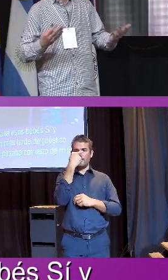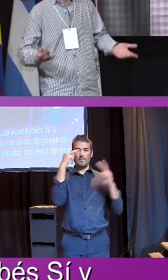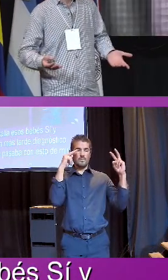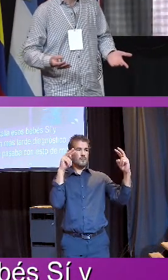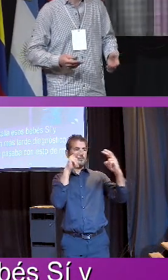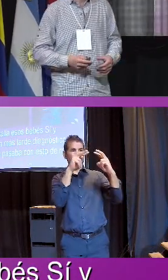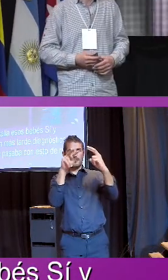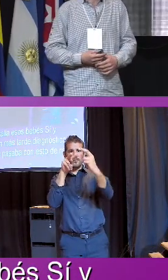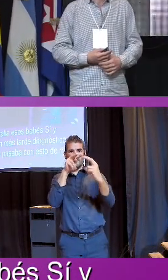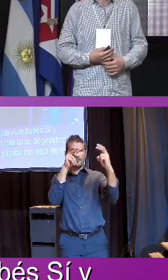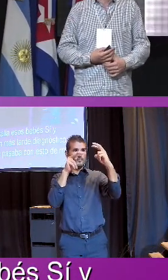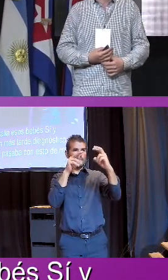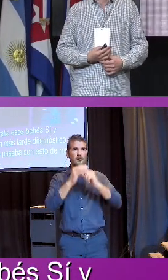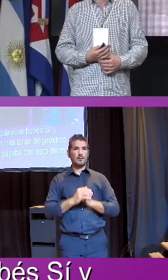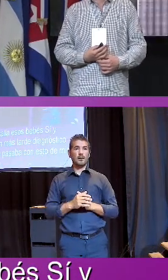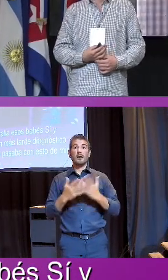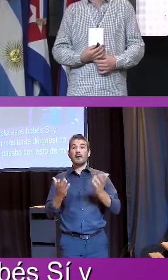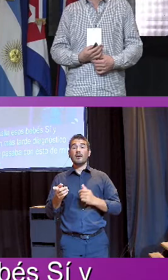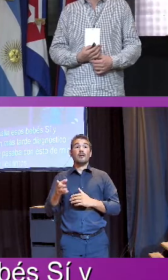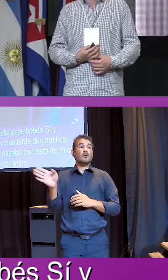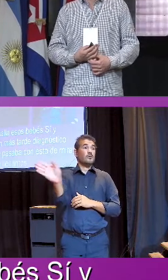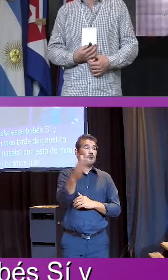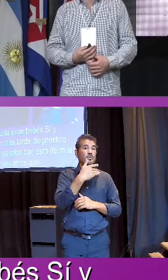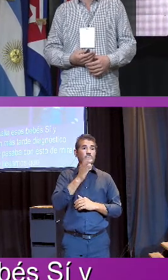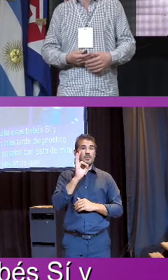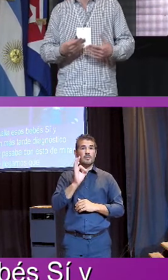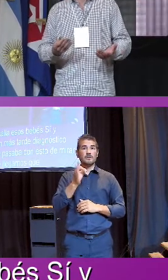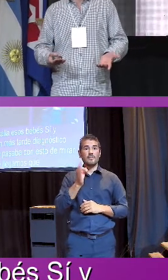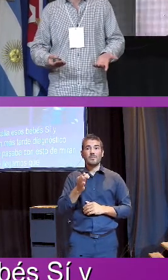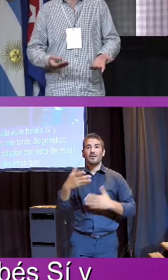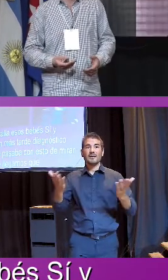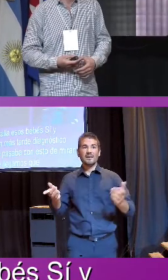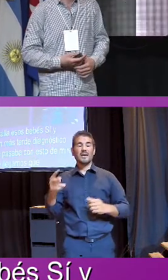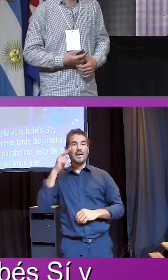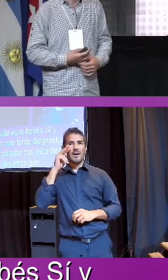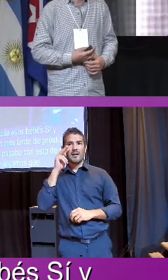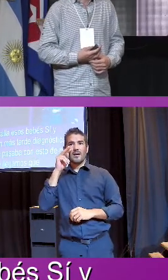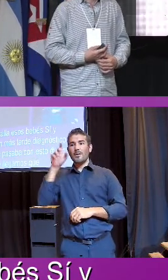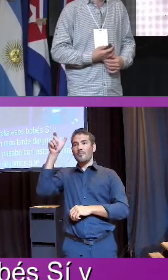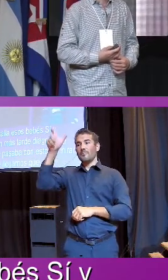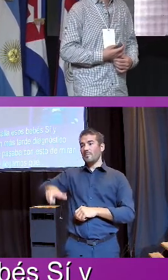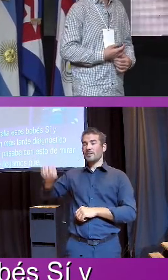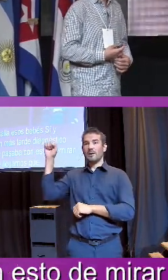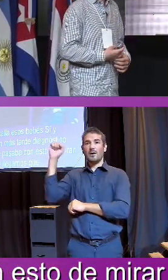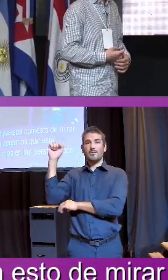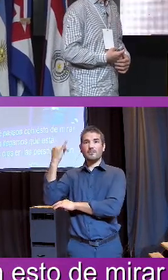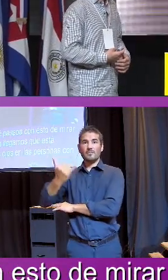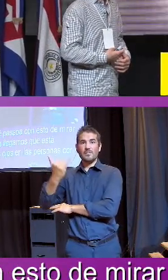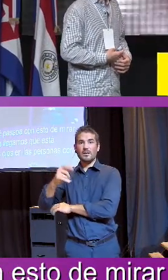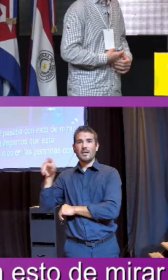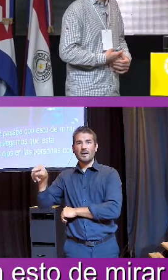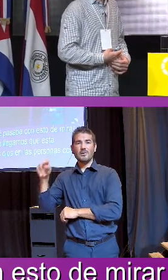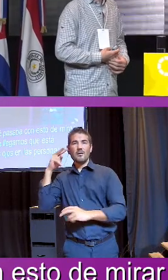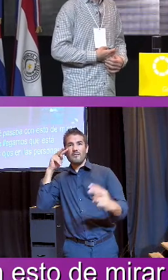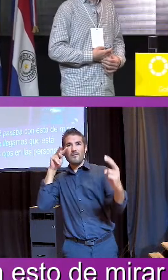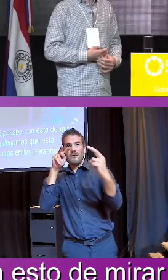algo que se conoce, digamos, que está disminuido el tiempo de mirar a los ojos en las personas con autismo. Y